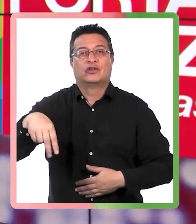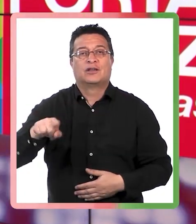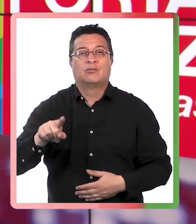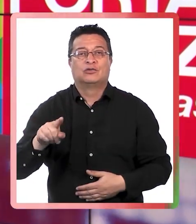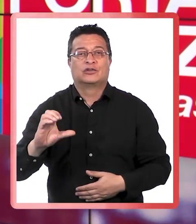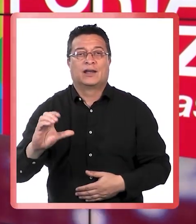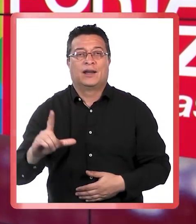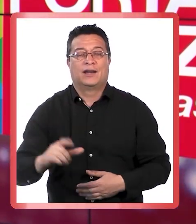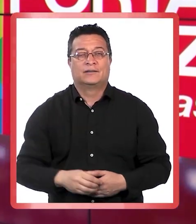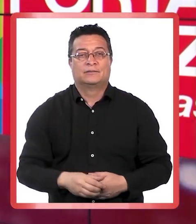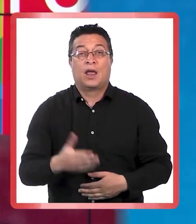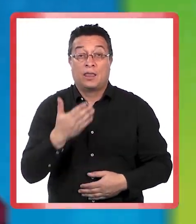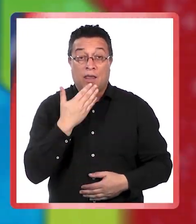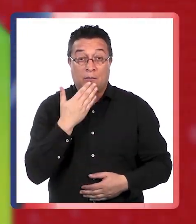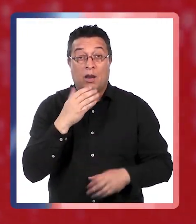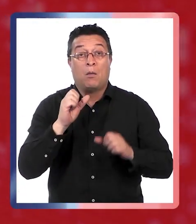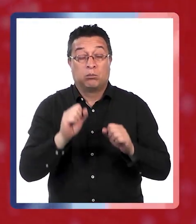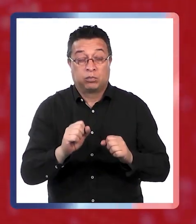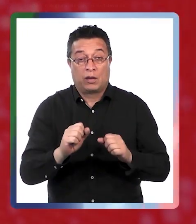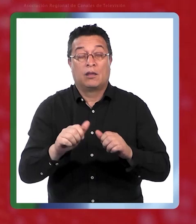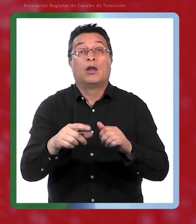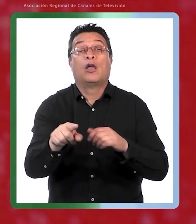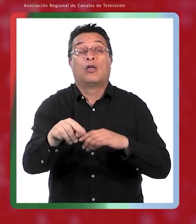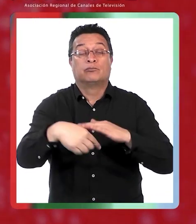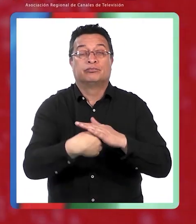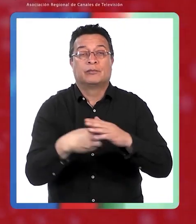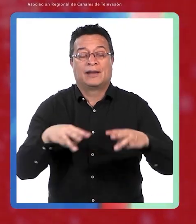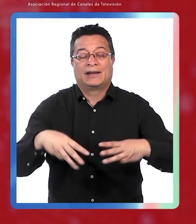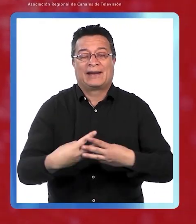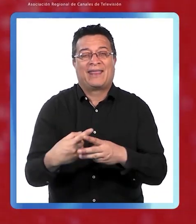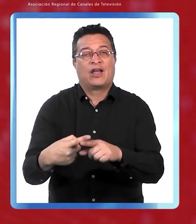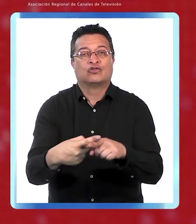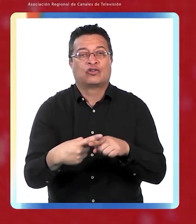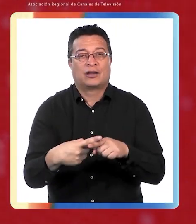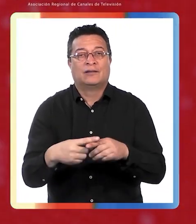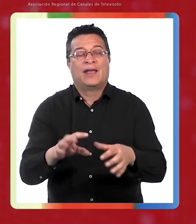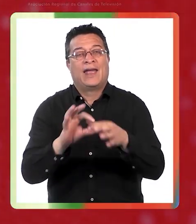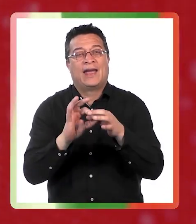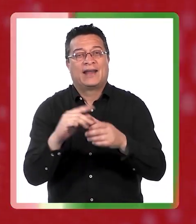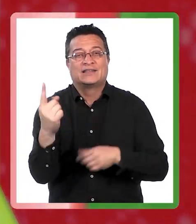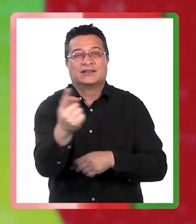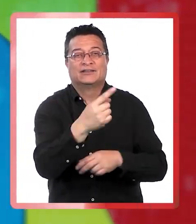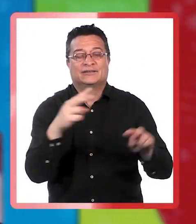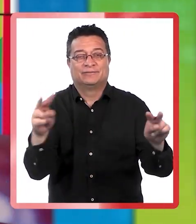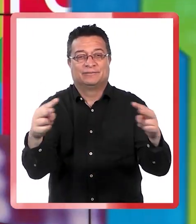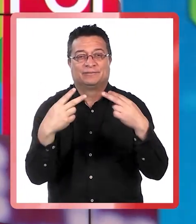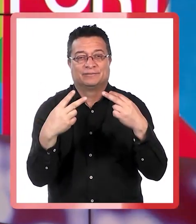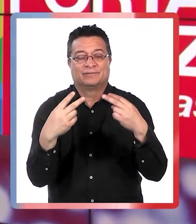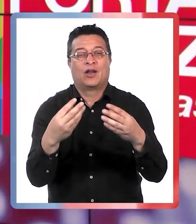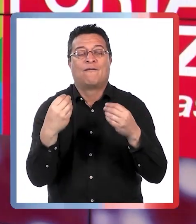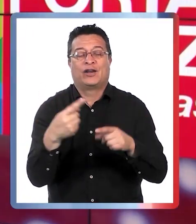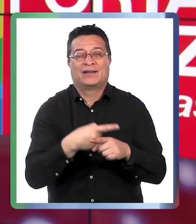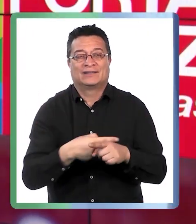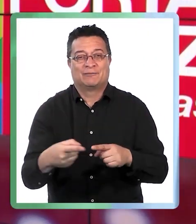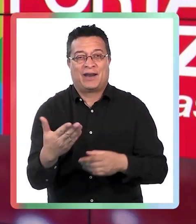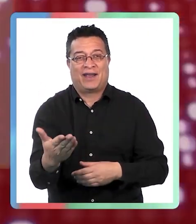www.portavoznoticias.cl. Recuerde que también nos puede acompañar a través de las redes sociales. Muchas gracias por acompañarnos. Que tengan una gran semana.